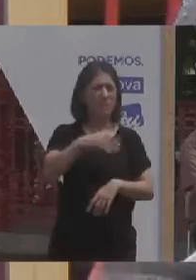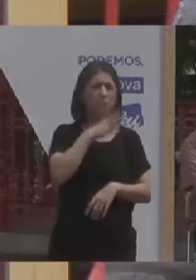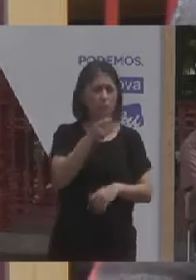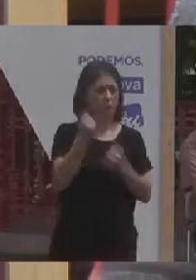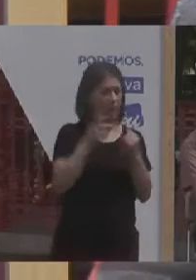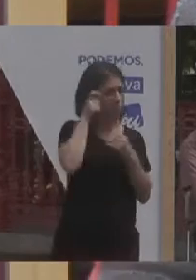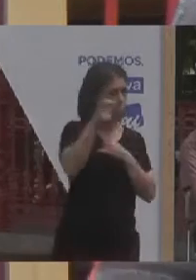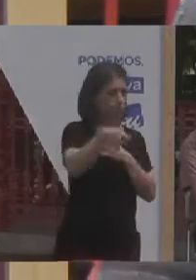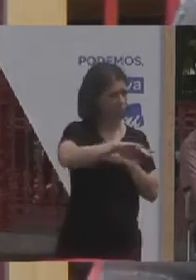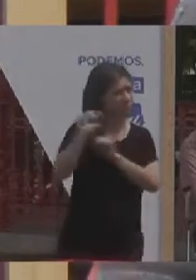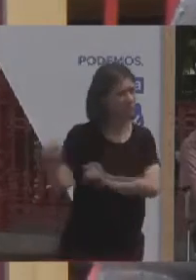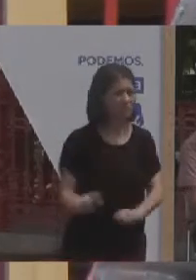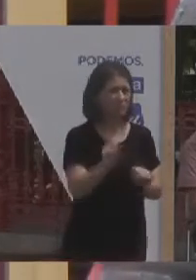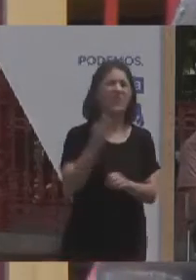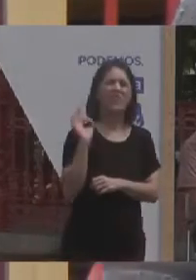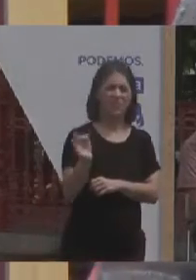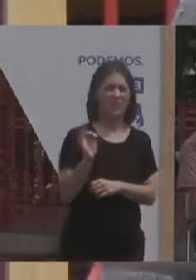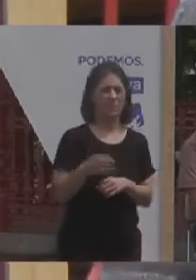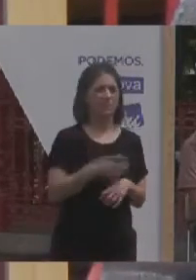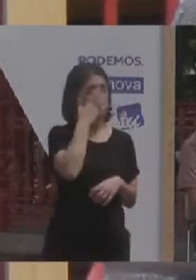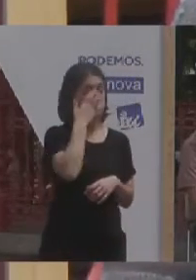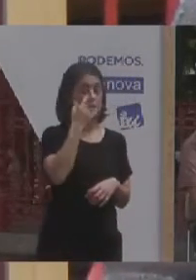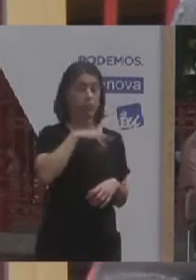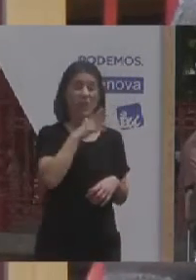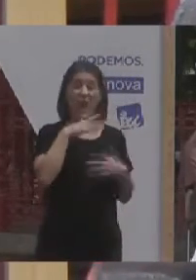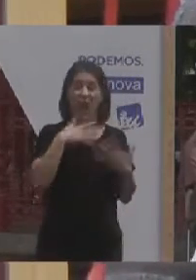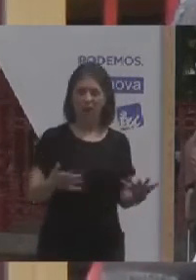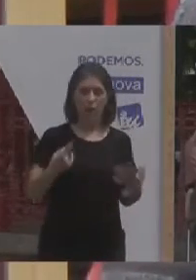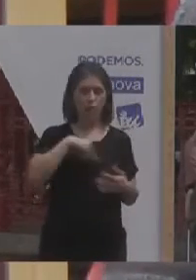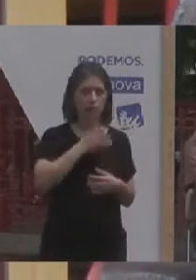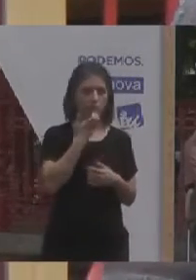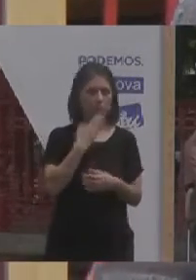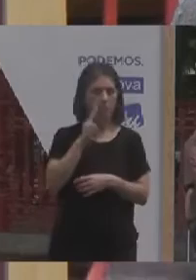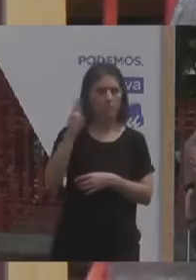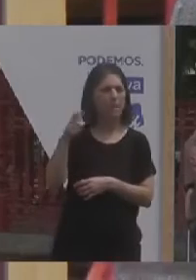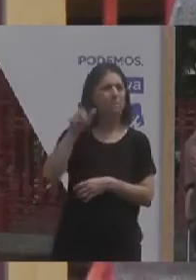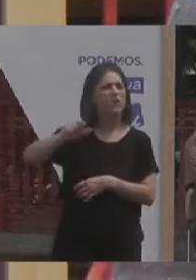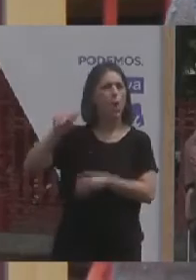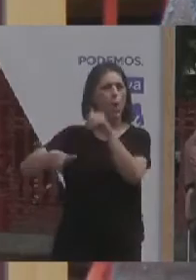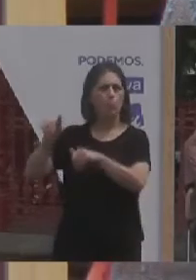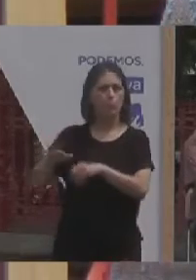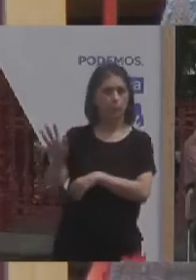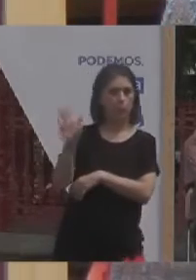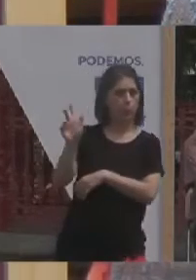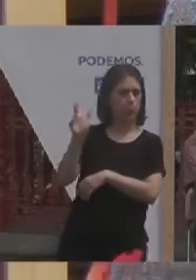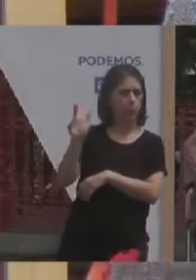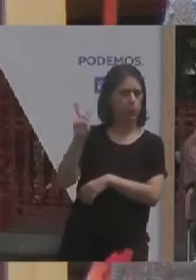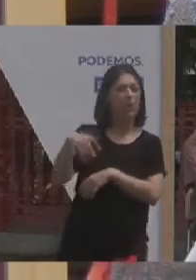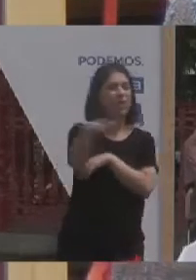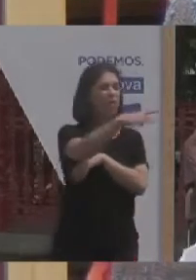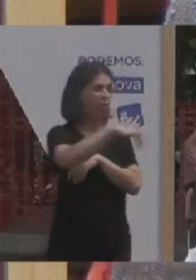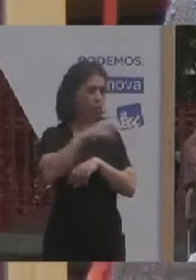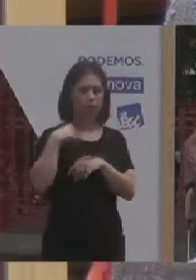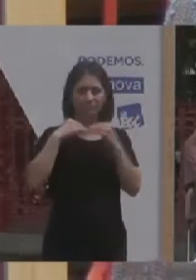polo povo. E no momento que lle estamos quitando os votantes do PP nos seus feudos